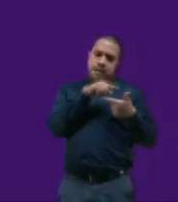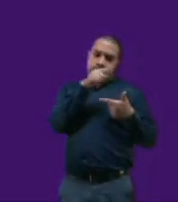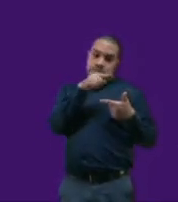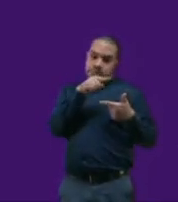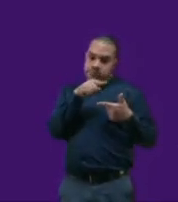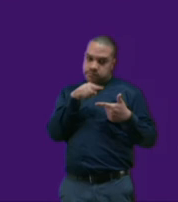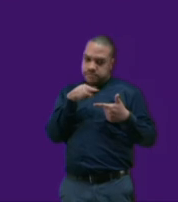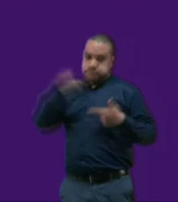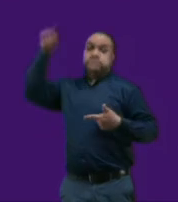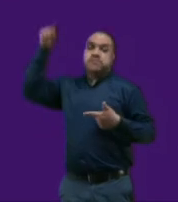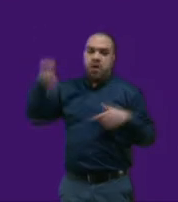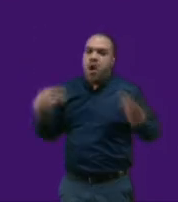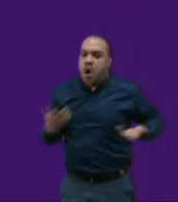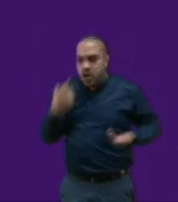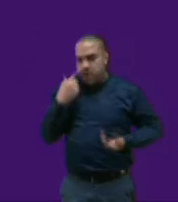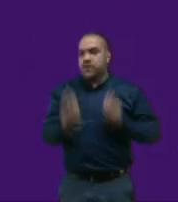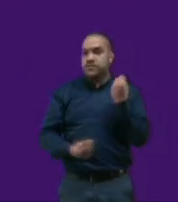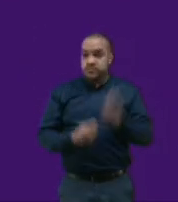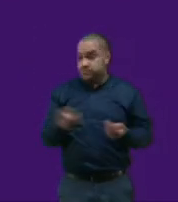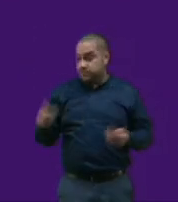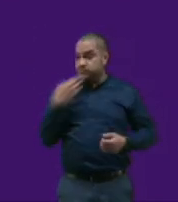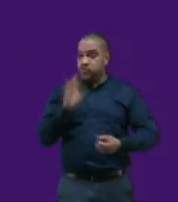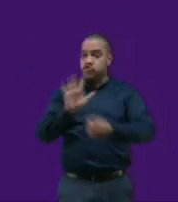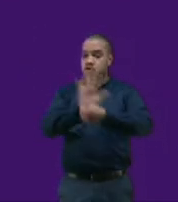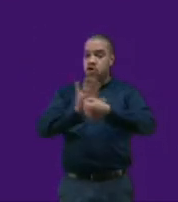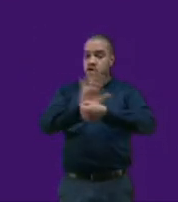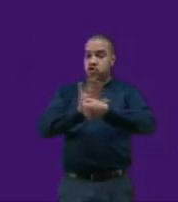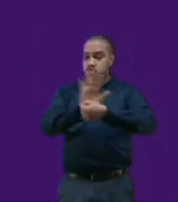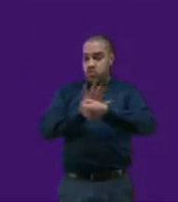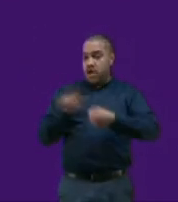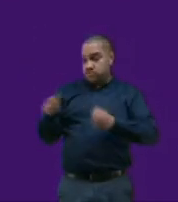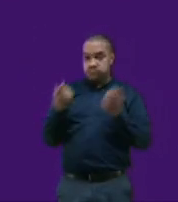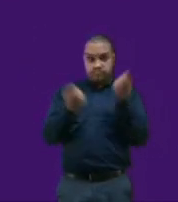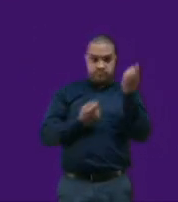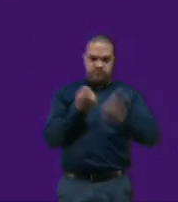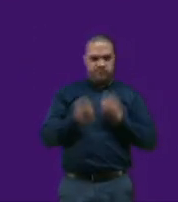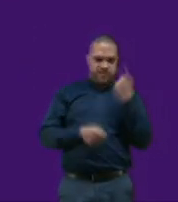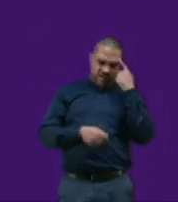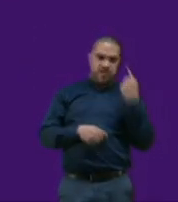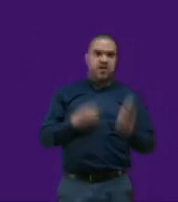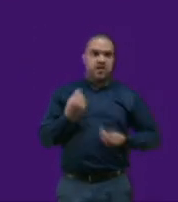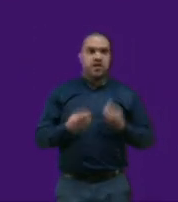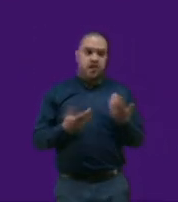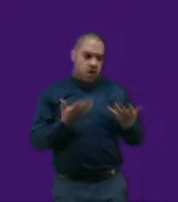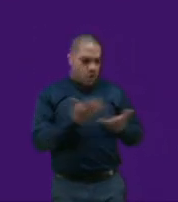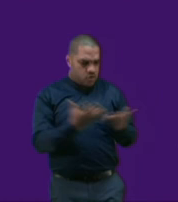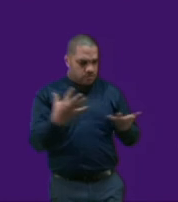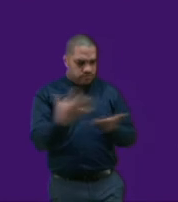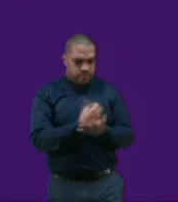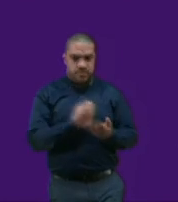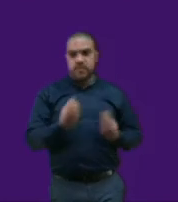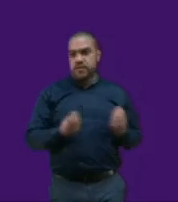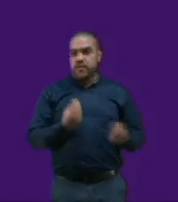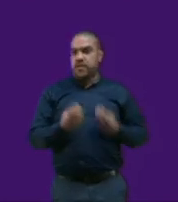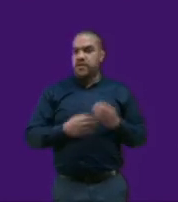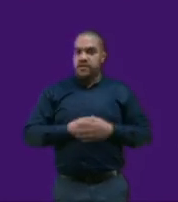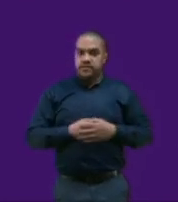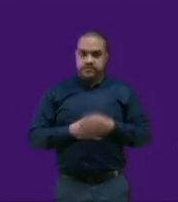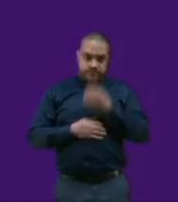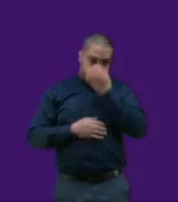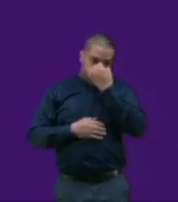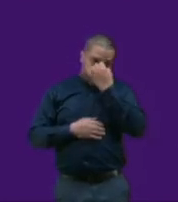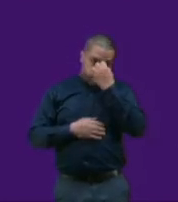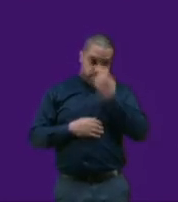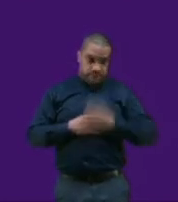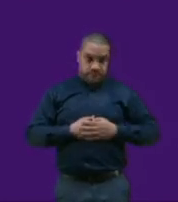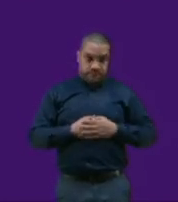esperaría que tu negocio debe ser relativamente rentable con unos márgenes buenos. Entonces no vas a estar preocupado por eso. Pero tienes que